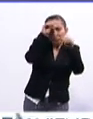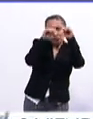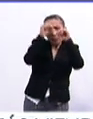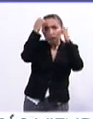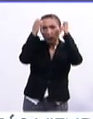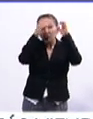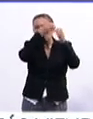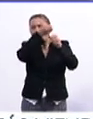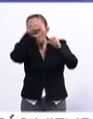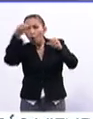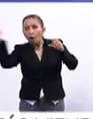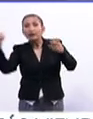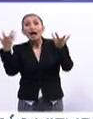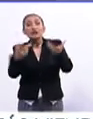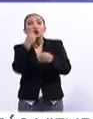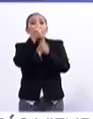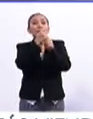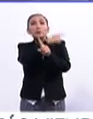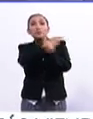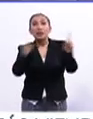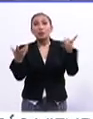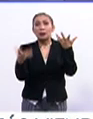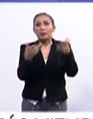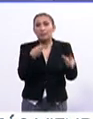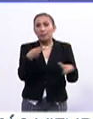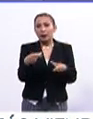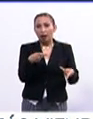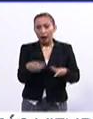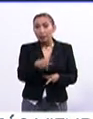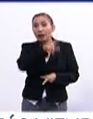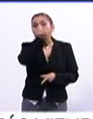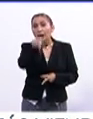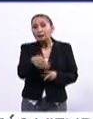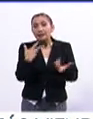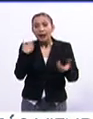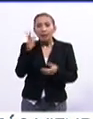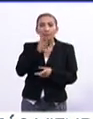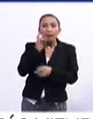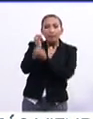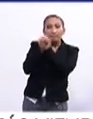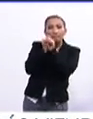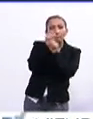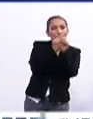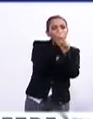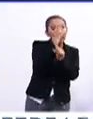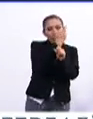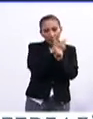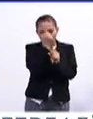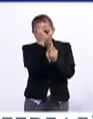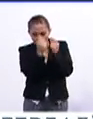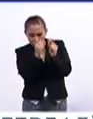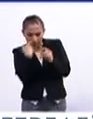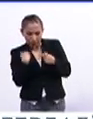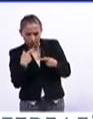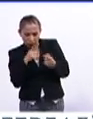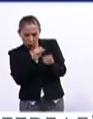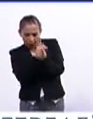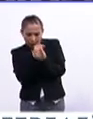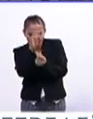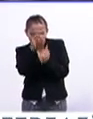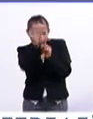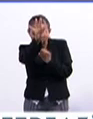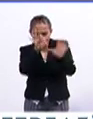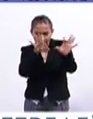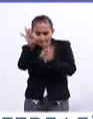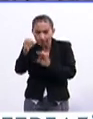de la exposición se realizó en año y medio aproximadamente. Después se realizaron trabajos de investigación y revisión de algunos artistas para